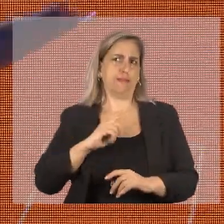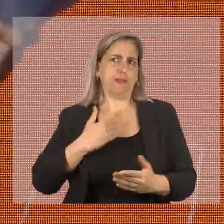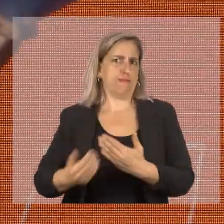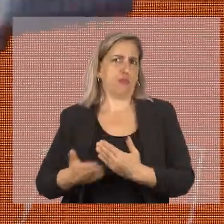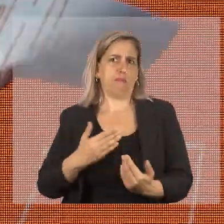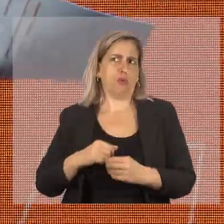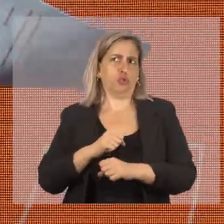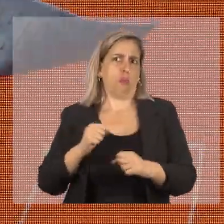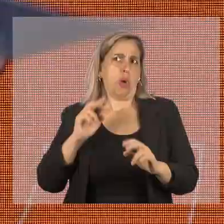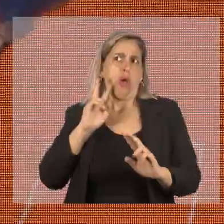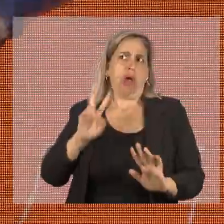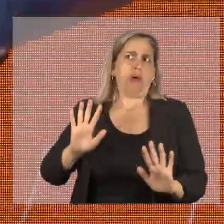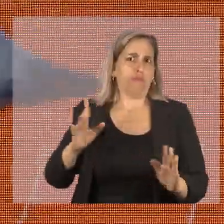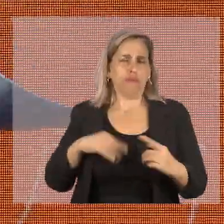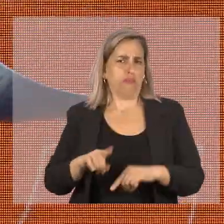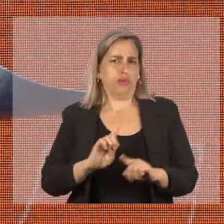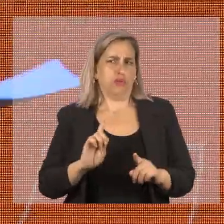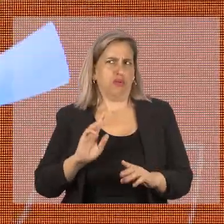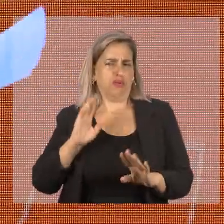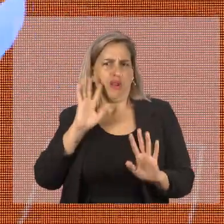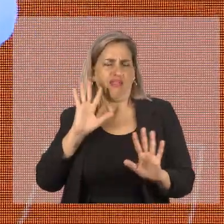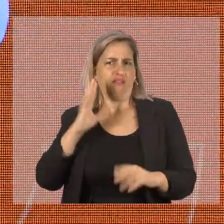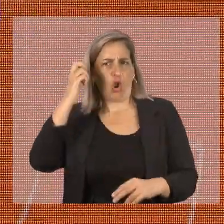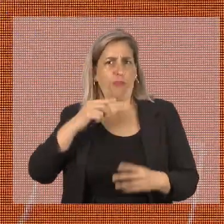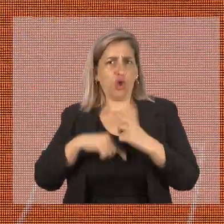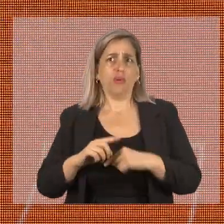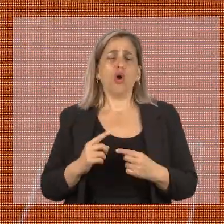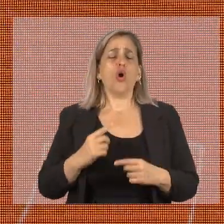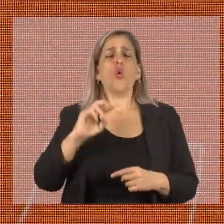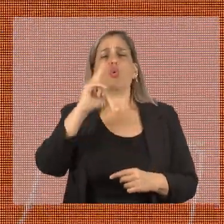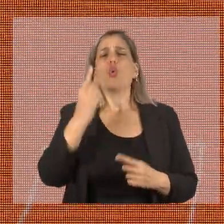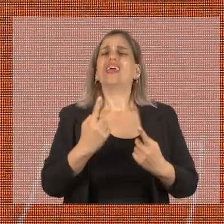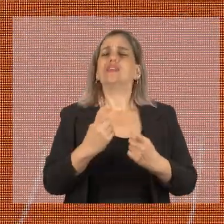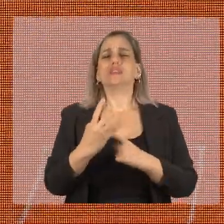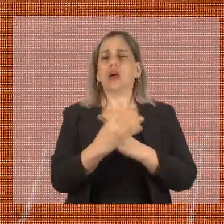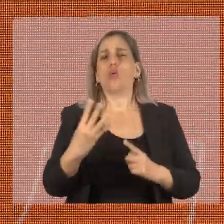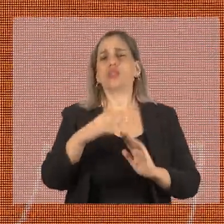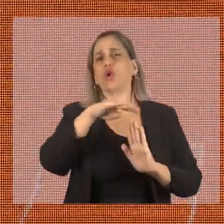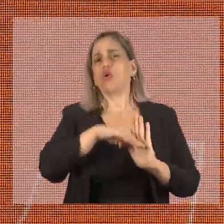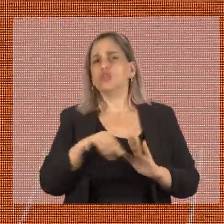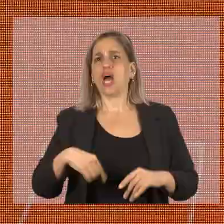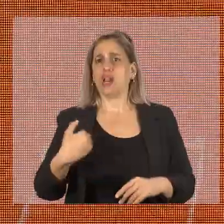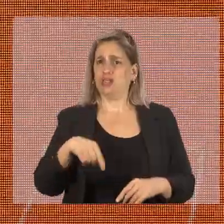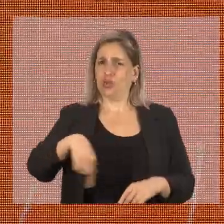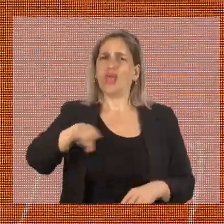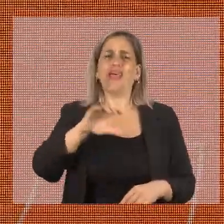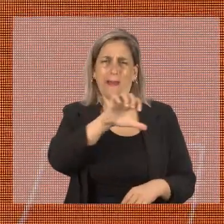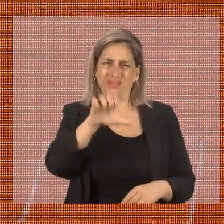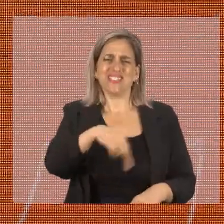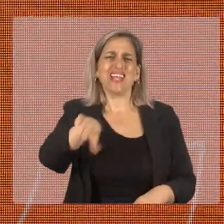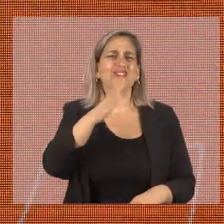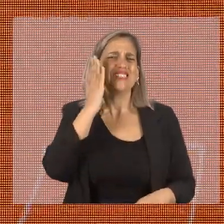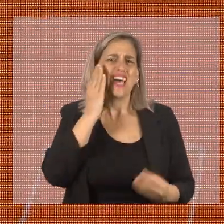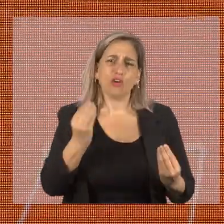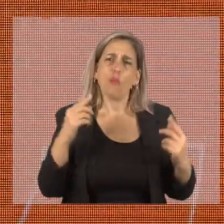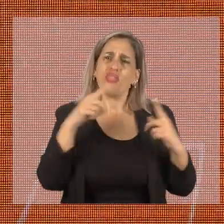política argentina, puedo ser como analista, pero no me corresponde. Ahora, Uruguay necesita estas cuatro cosas de Argentina. Y ustedes que son empresarios saben, entre